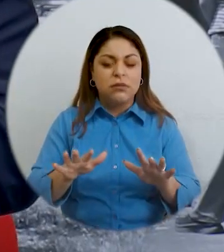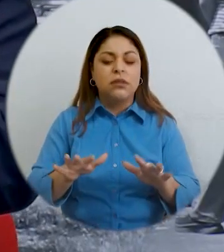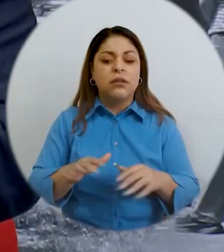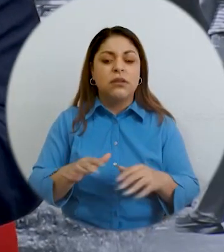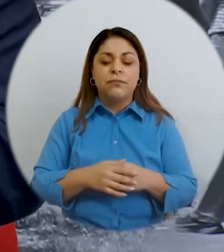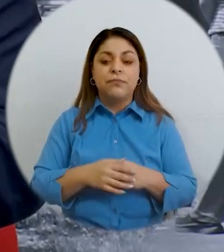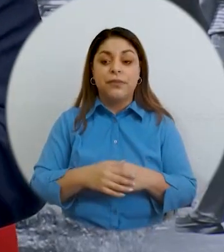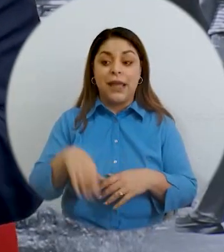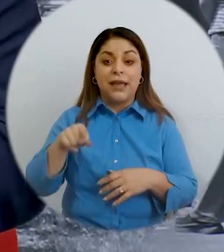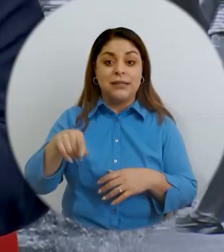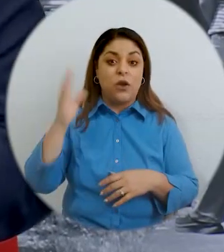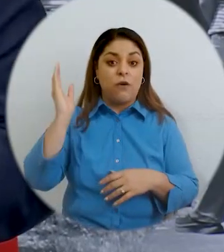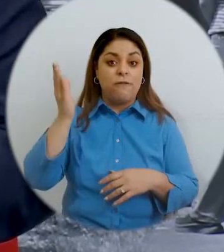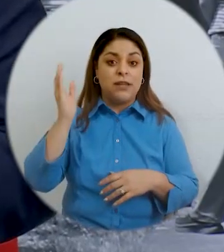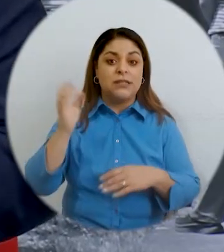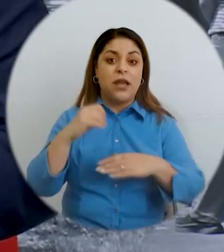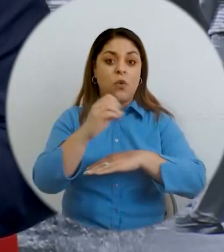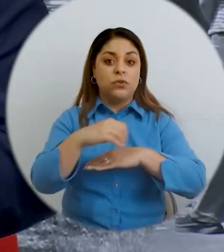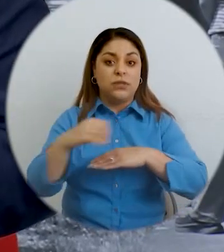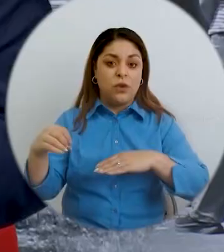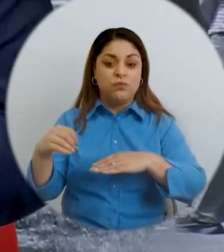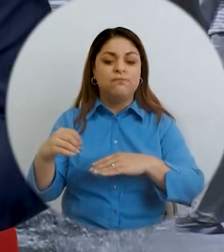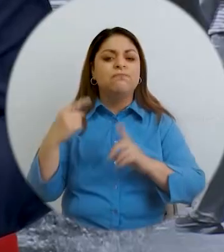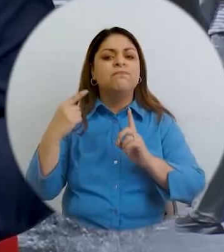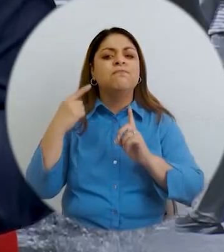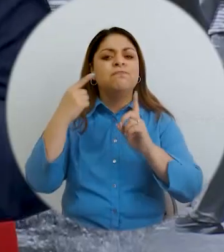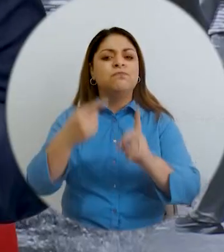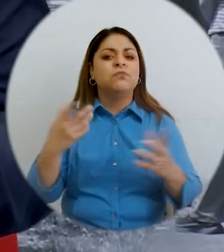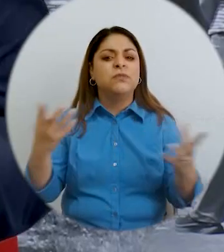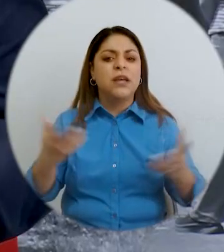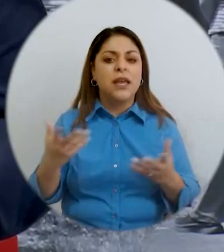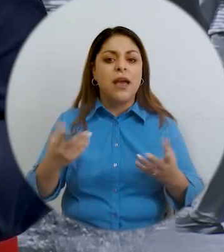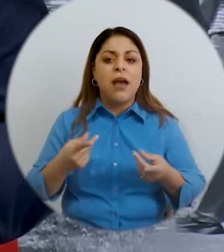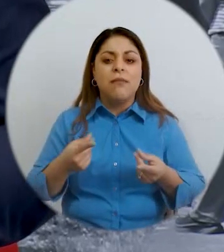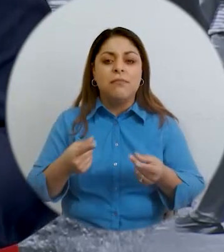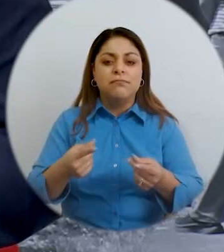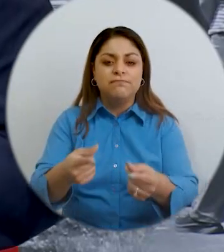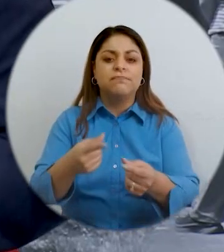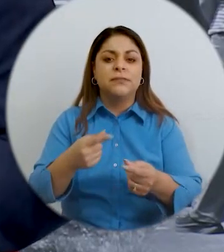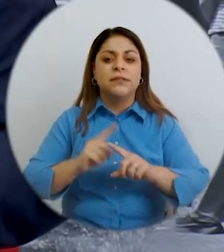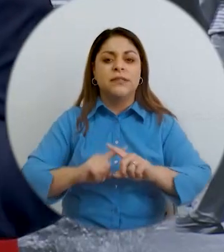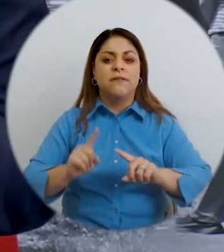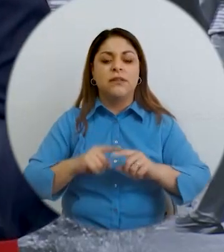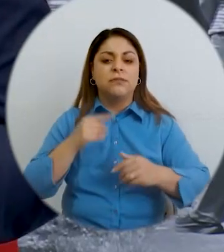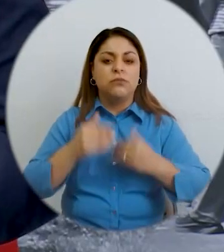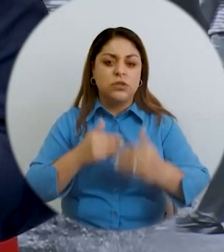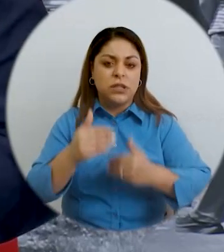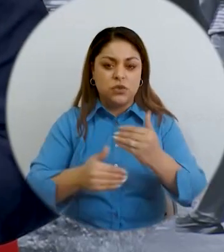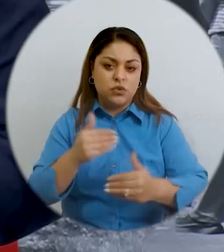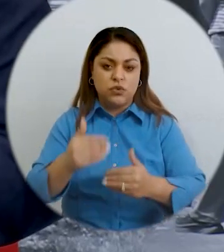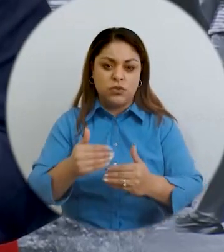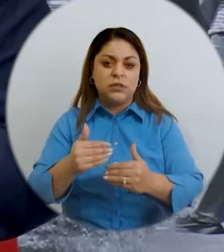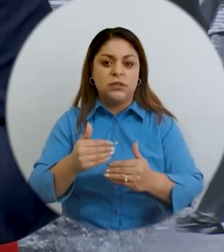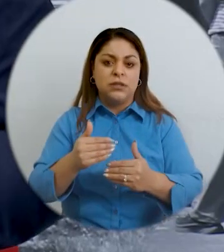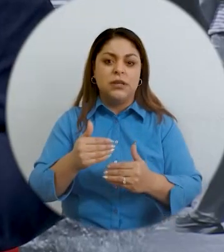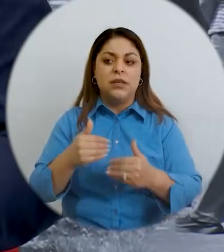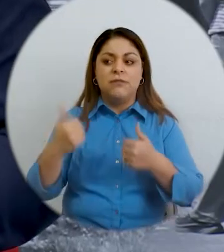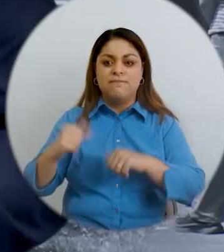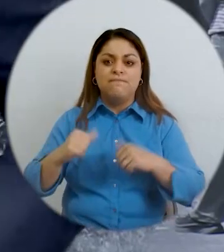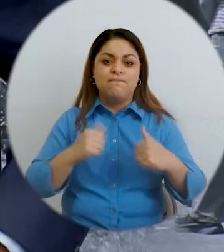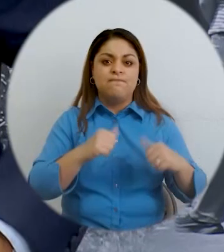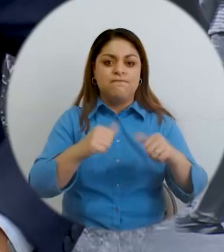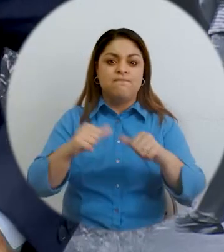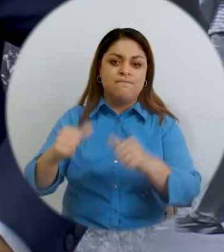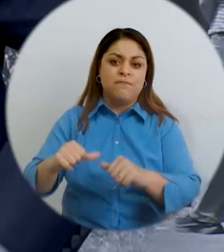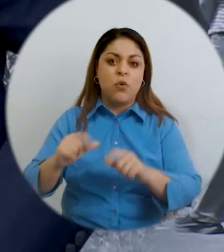El UNOC, o esta conferencia del océano, lo que busca es acelerar diferentes procesos y posicionar la importancia del mar en estos otros